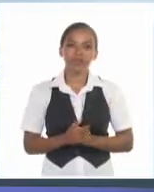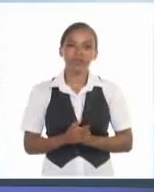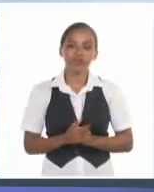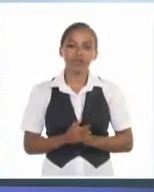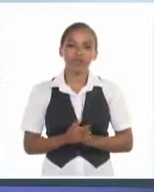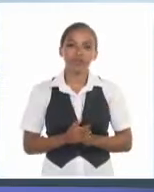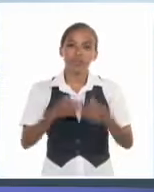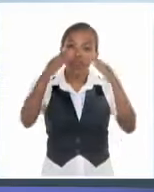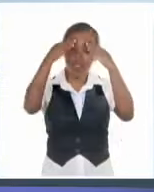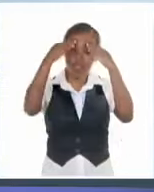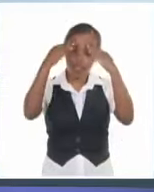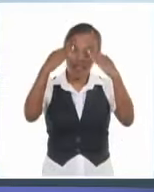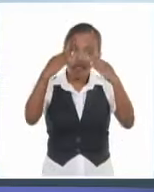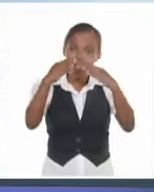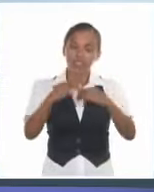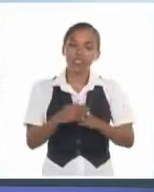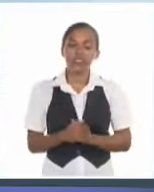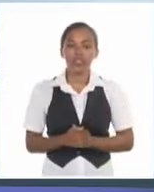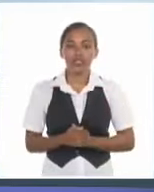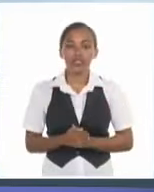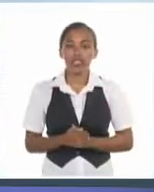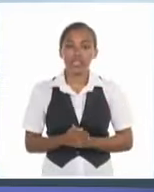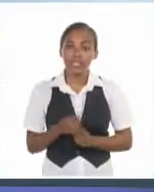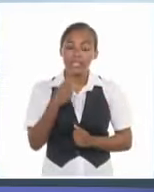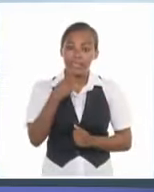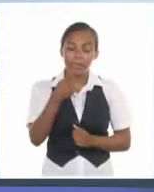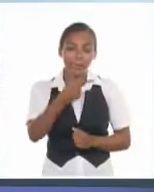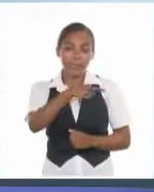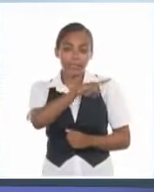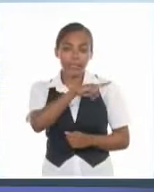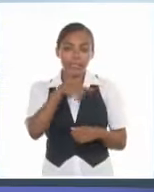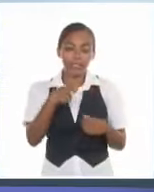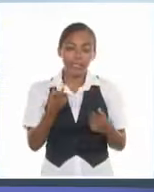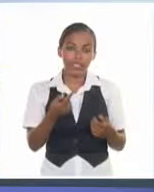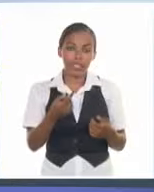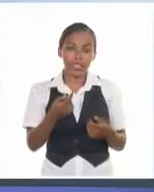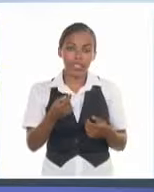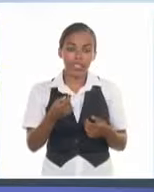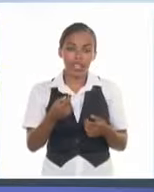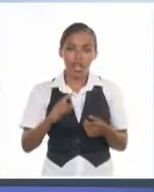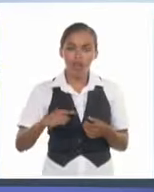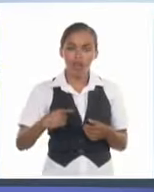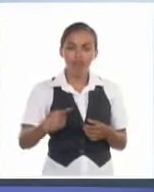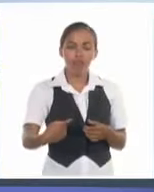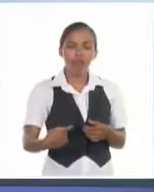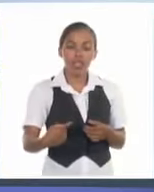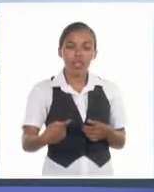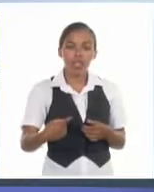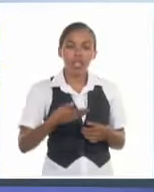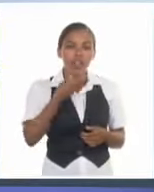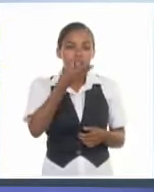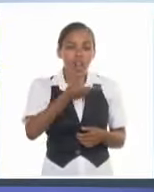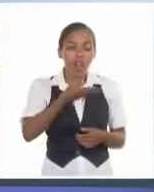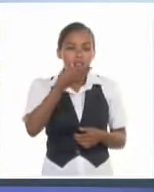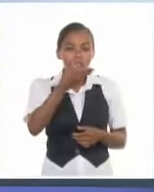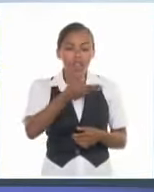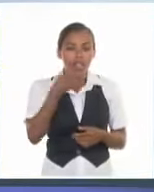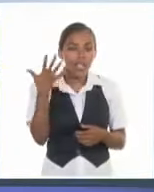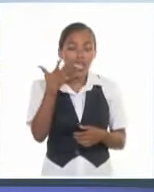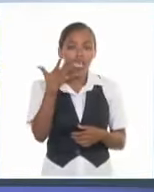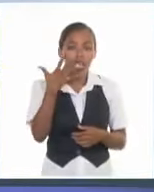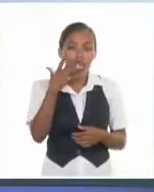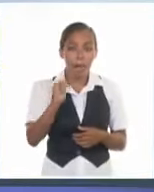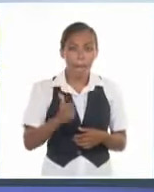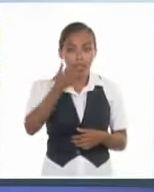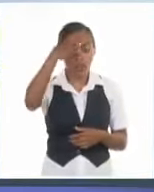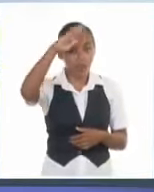Muchas gracias, Leandris. Como habíamos anunciado, vamos a transmitir a continuación íntegramente el discurso pronunciado por el presidente cubano Miguel Díaz-Canel Bermúdez